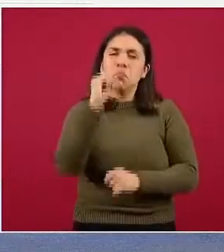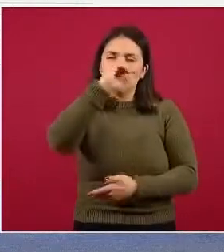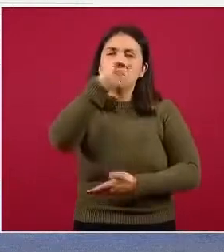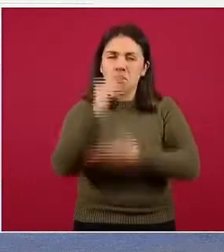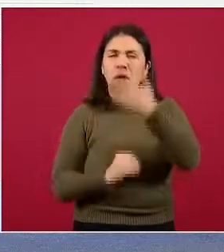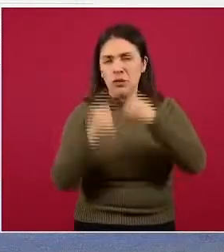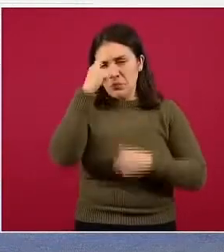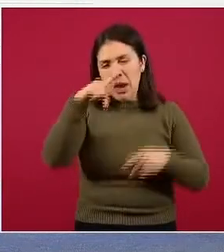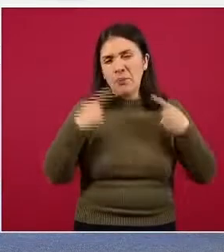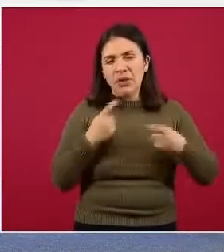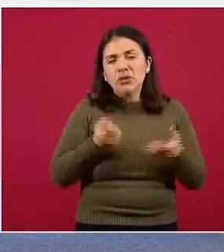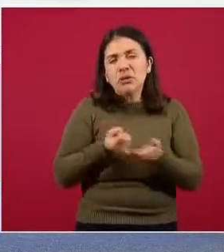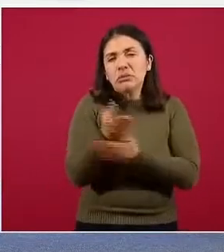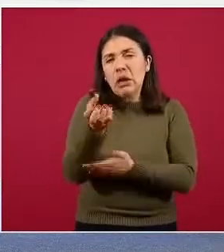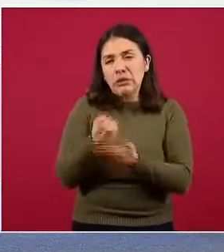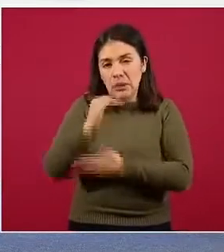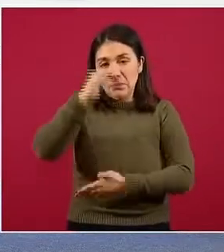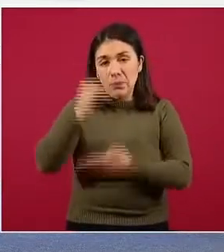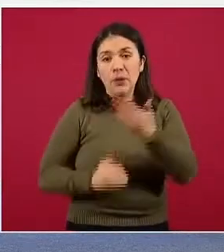la movilidad.